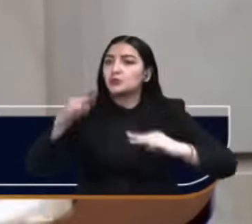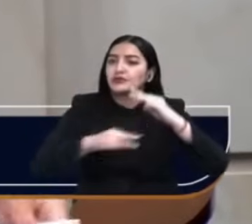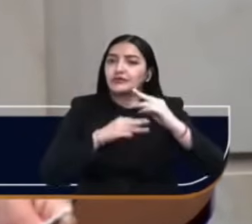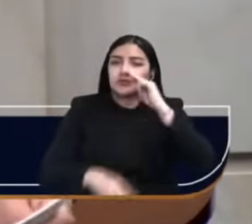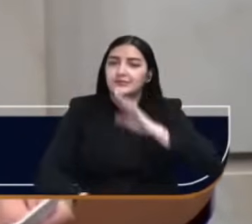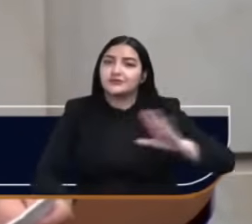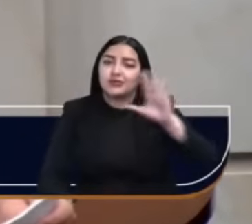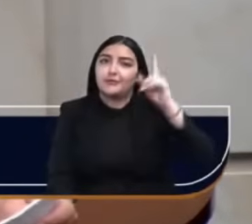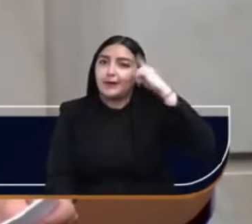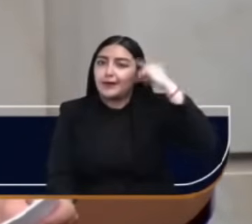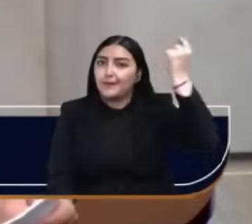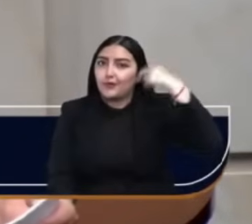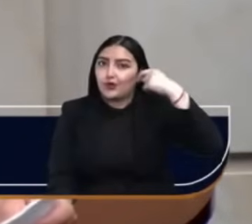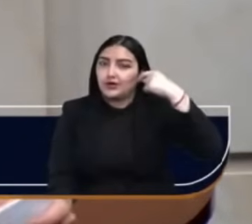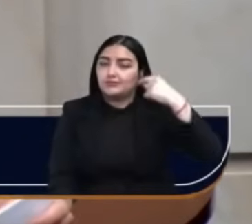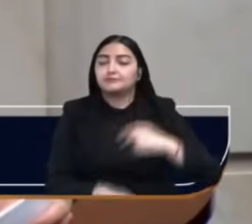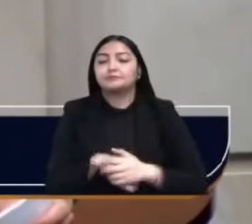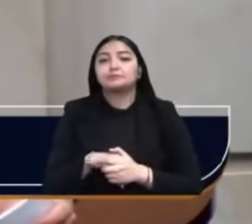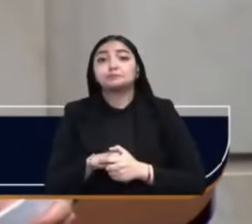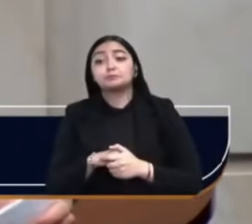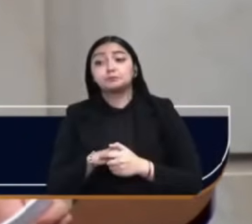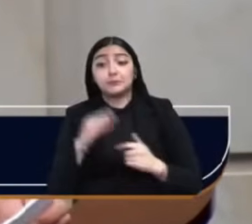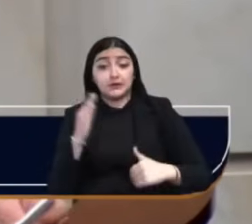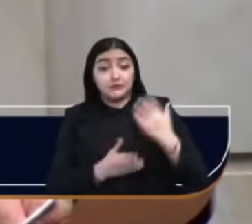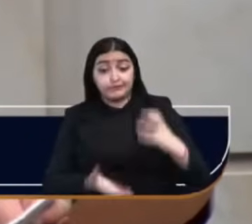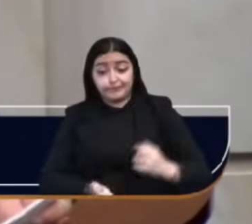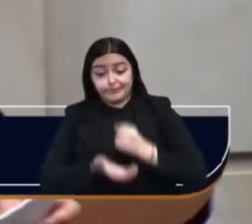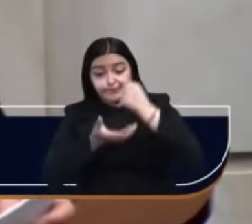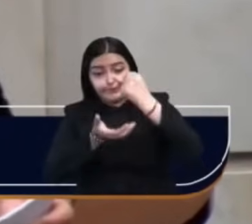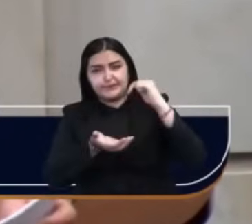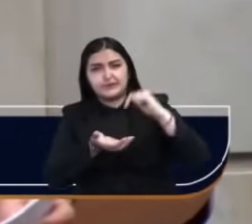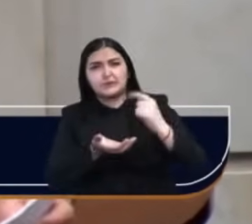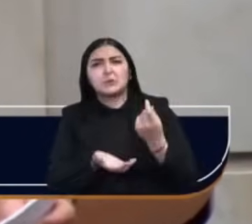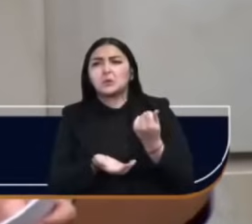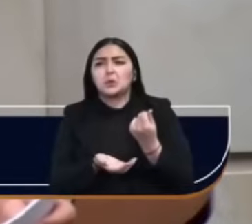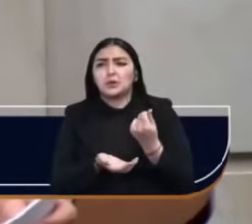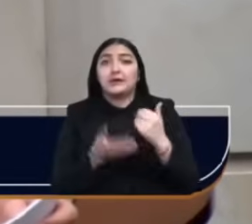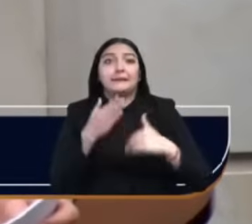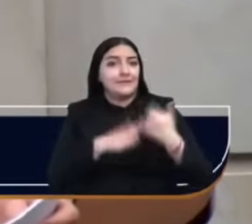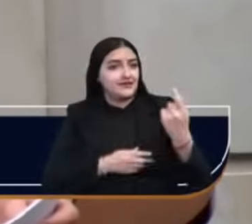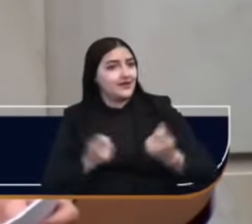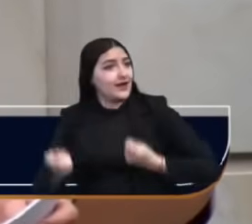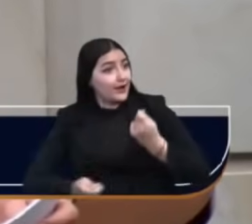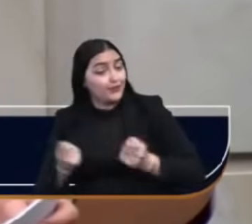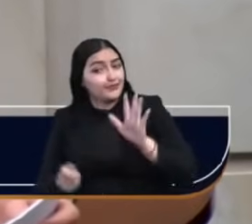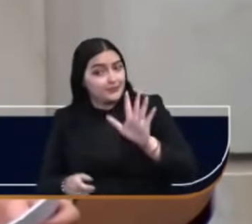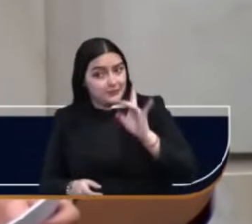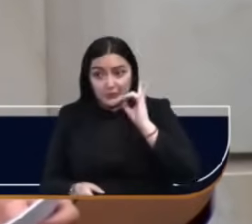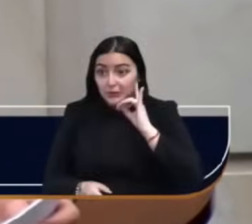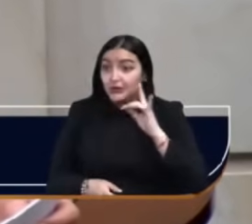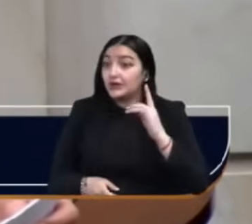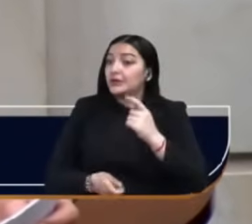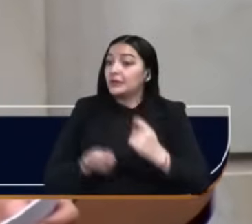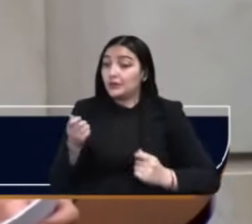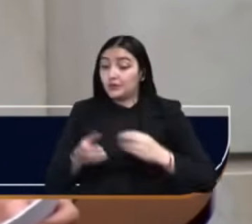de la Memoria. El monto inicial de esta obra, porque aquí viene el negocio redondo, óigase bien.